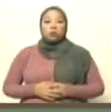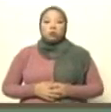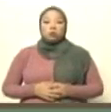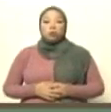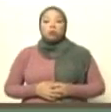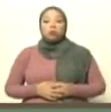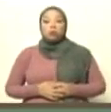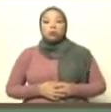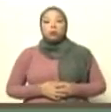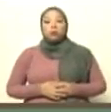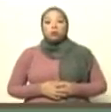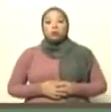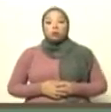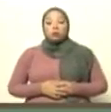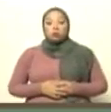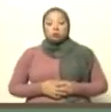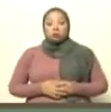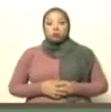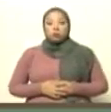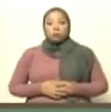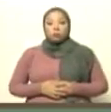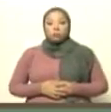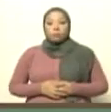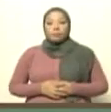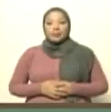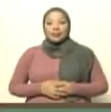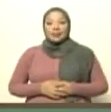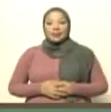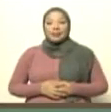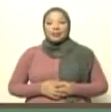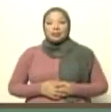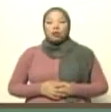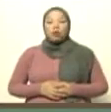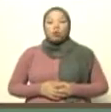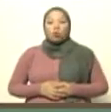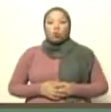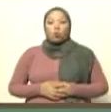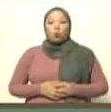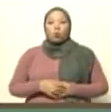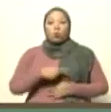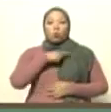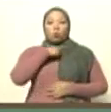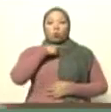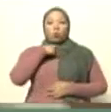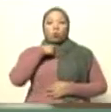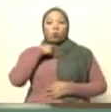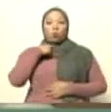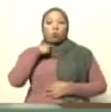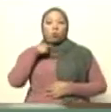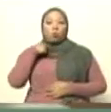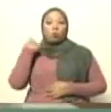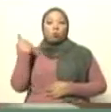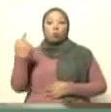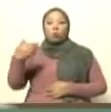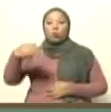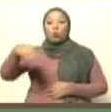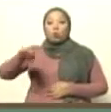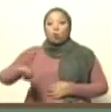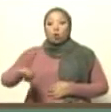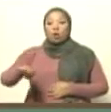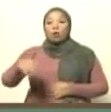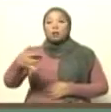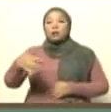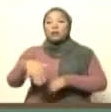no. Afortunadamente. Por la conciencia de un pueblo. Y cuando yo hoy veo que el Frente